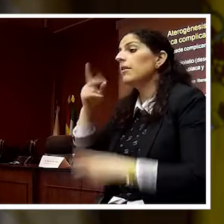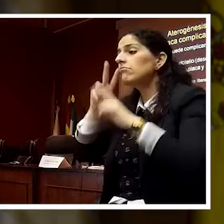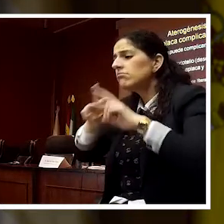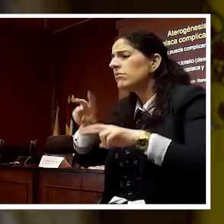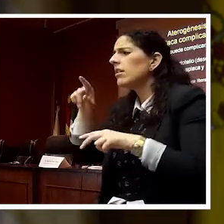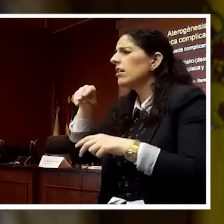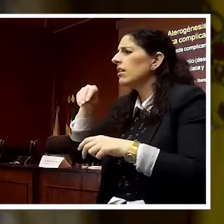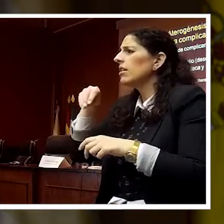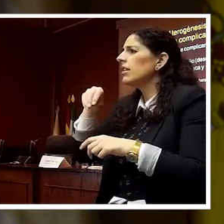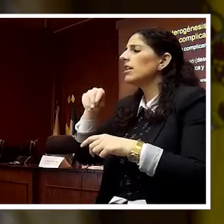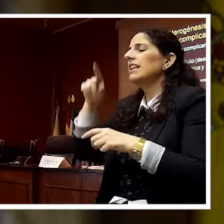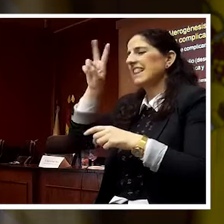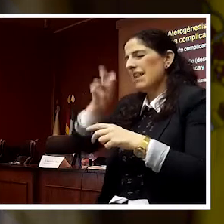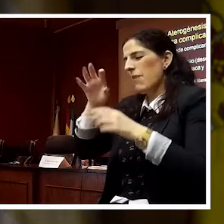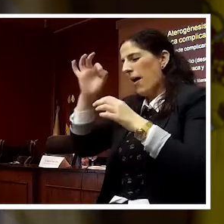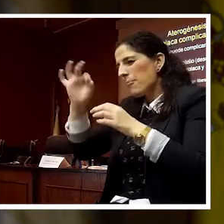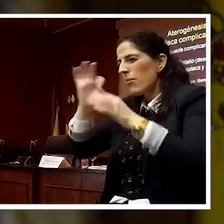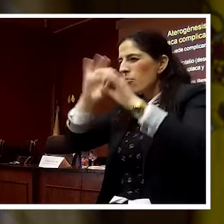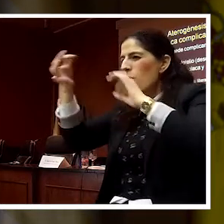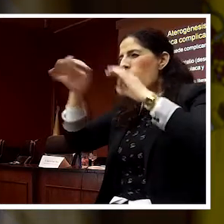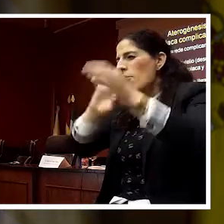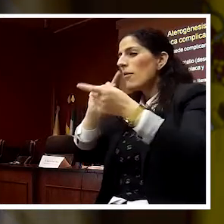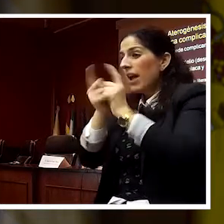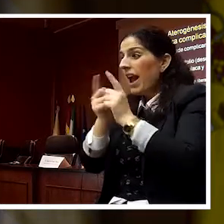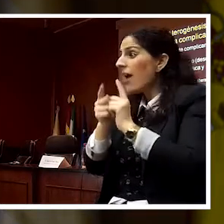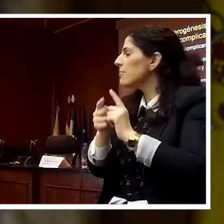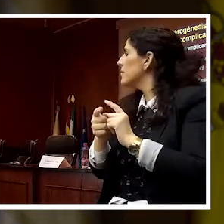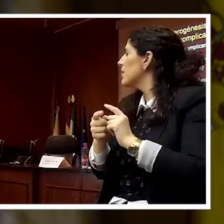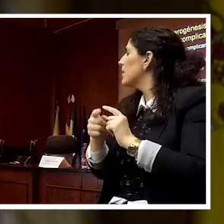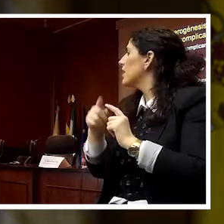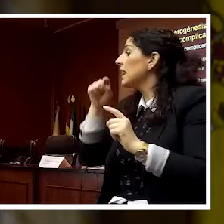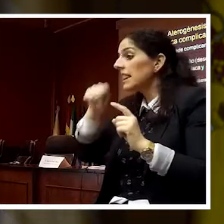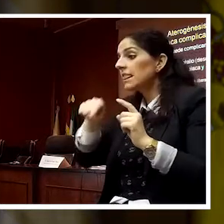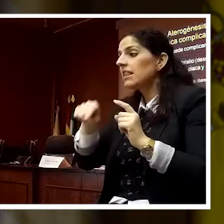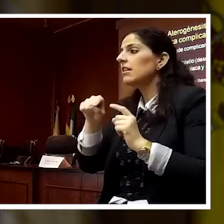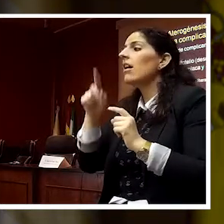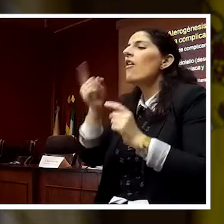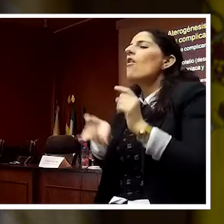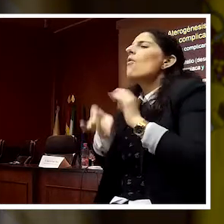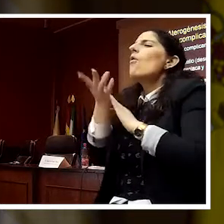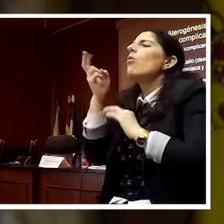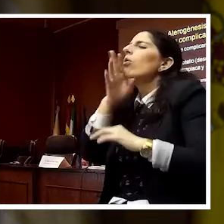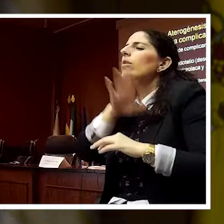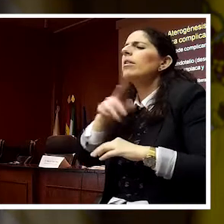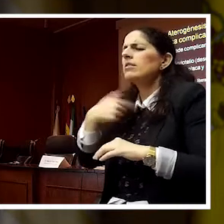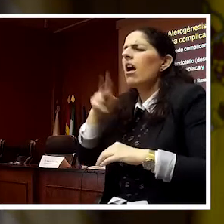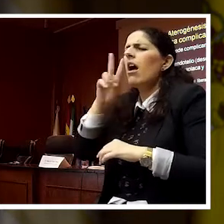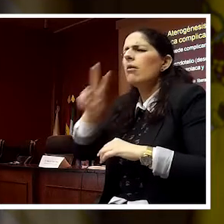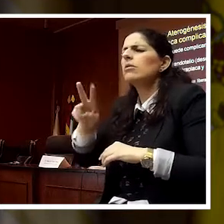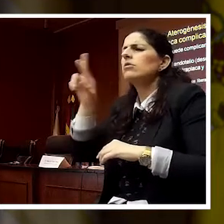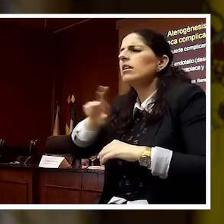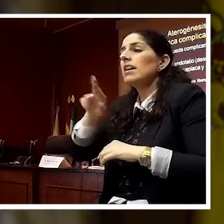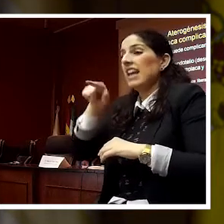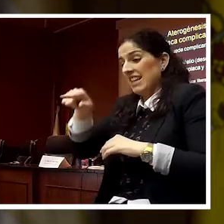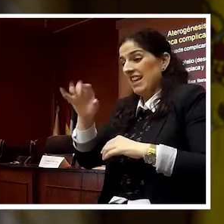la aterogénesis, la formación de la placa de ateroma, pues hay un conocimiento claro de que una